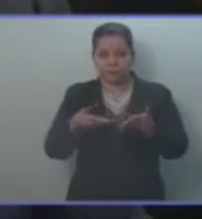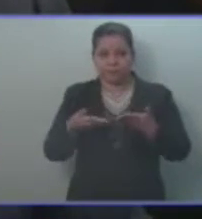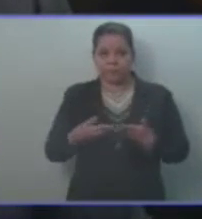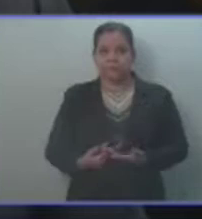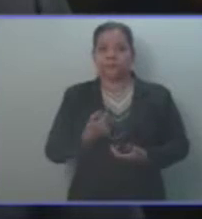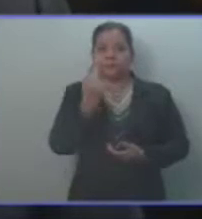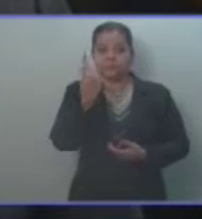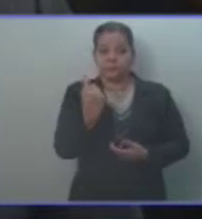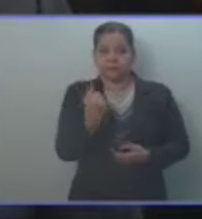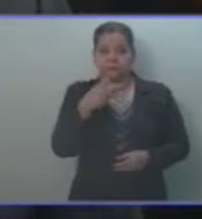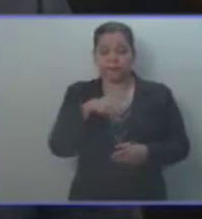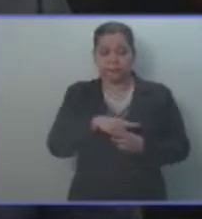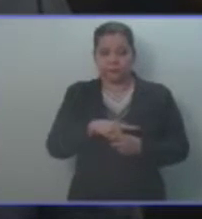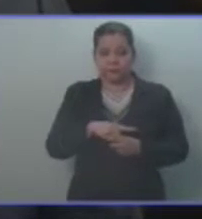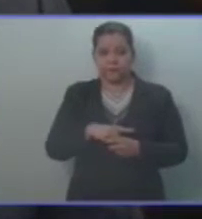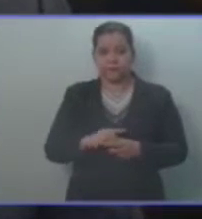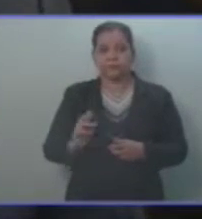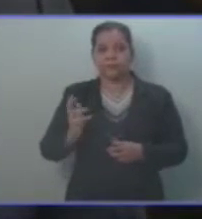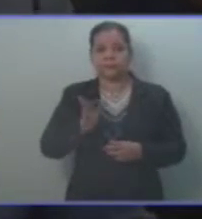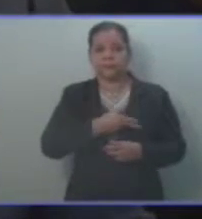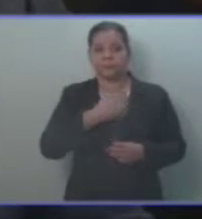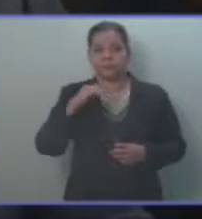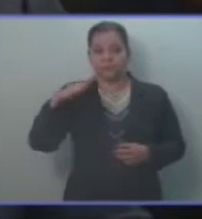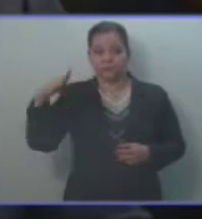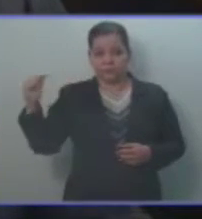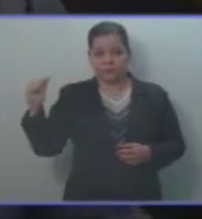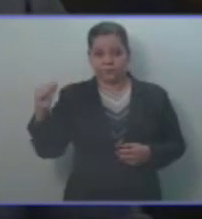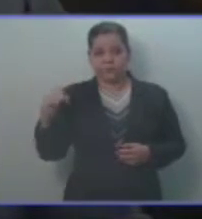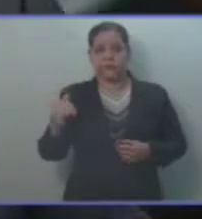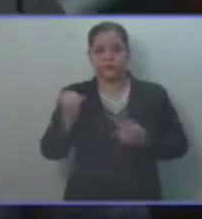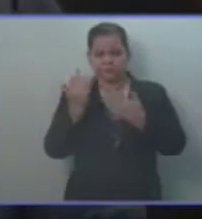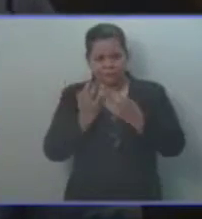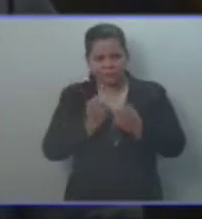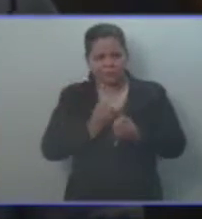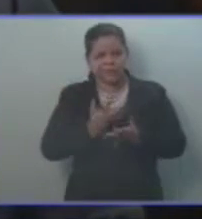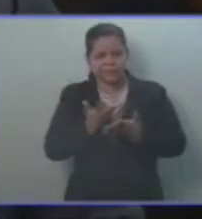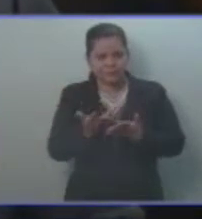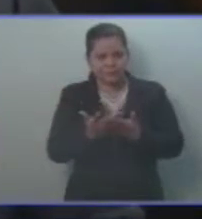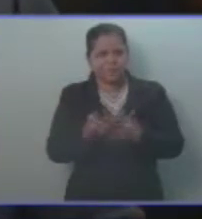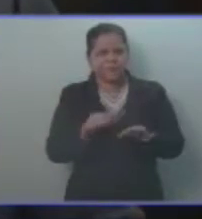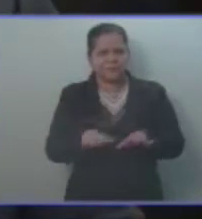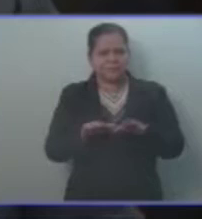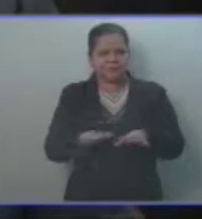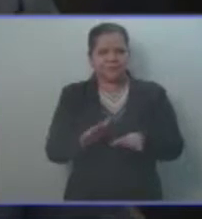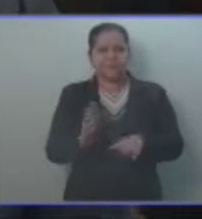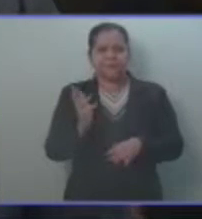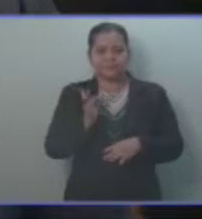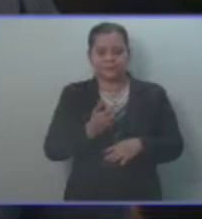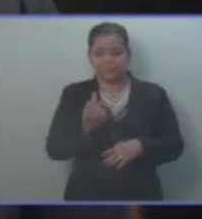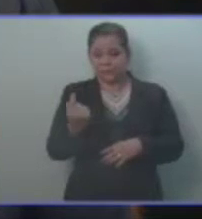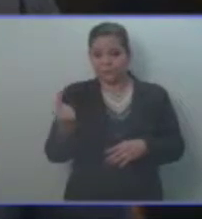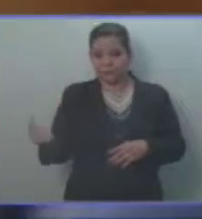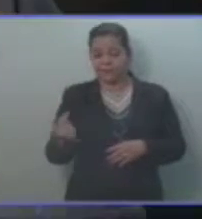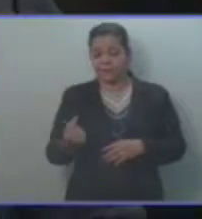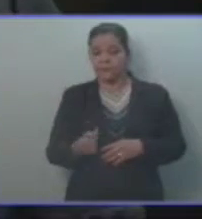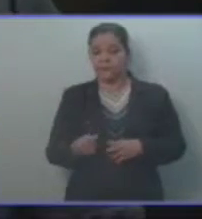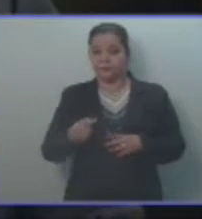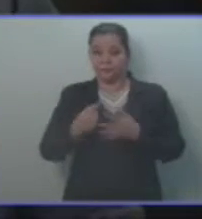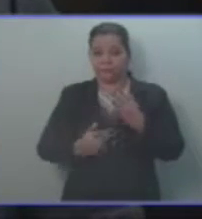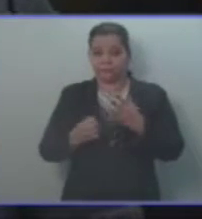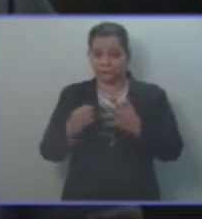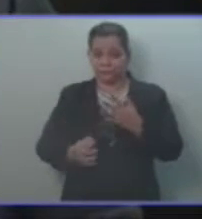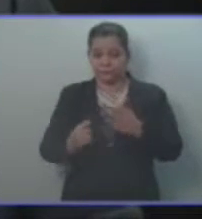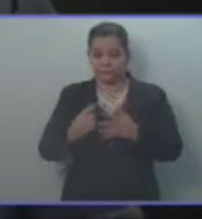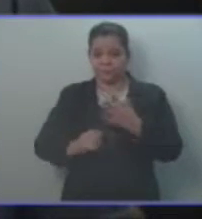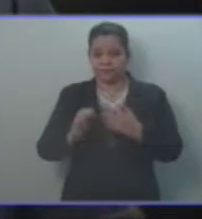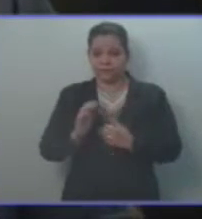con discapacidad en nuestro país. Quiero agradecerle a todos los miembros de la Comisión de Legislación,